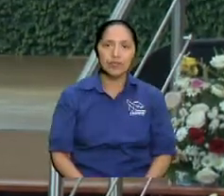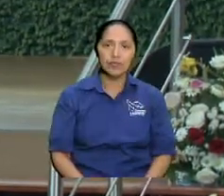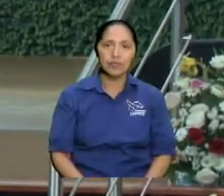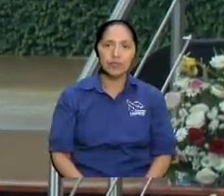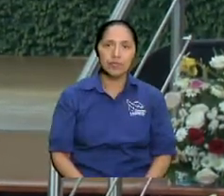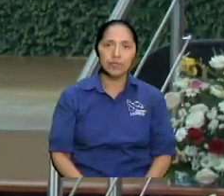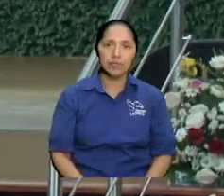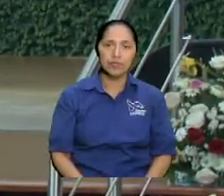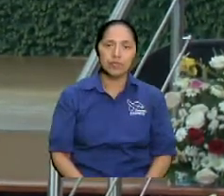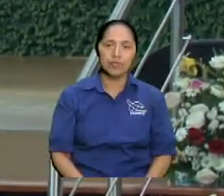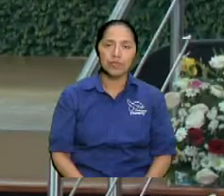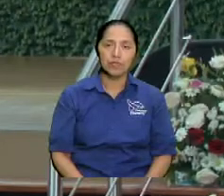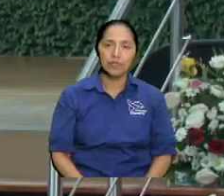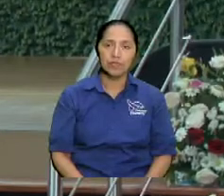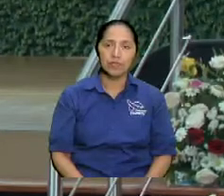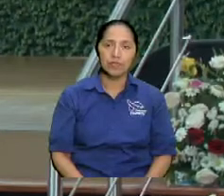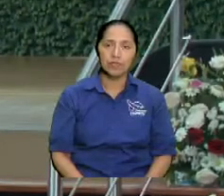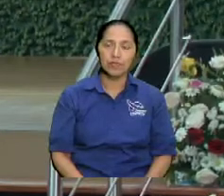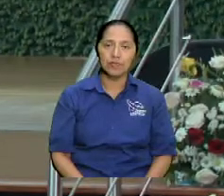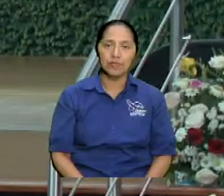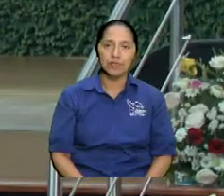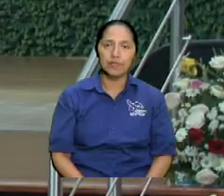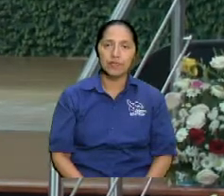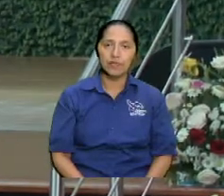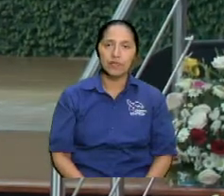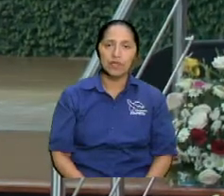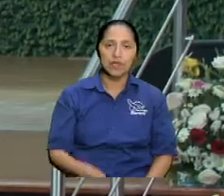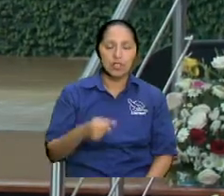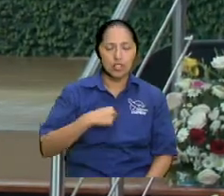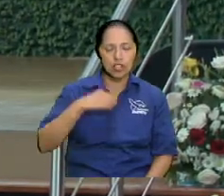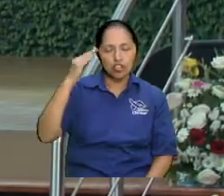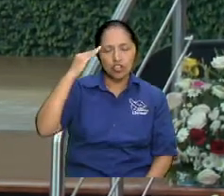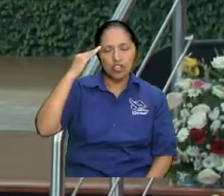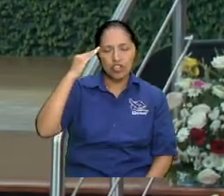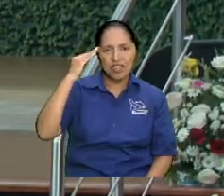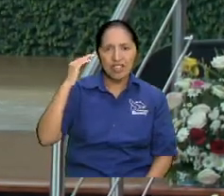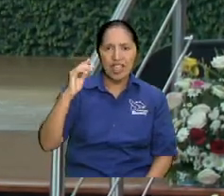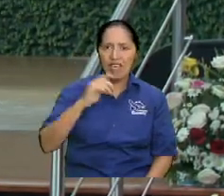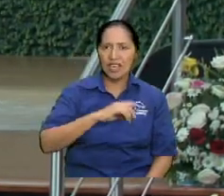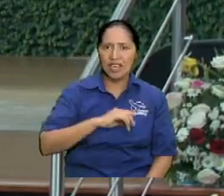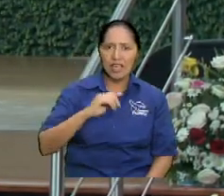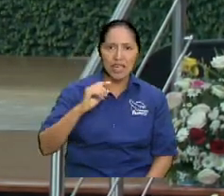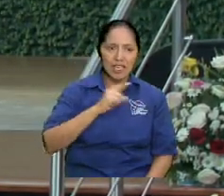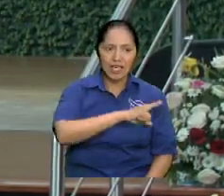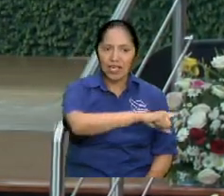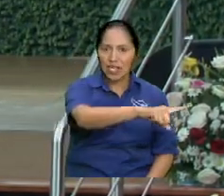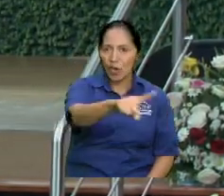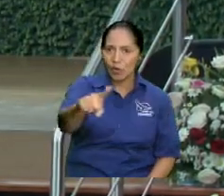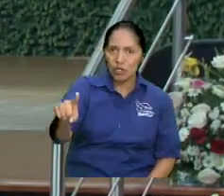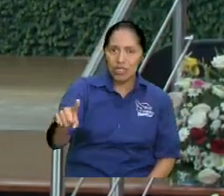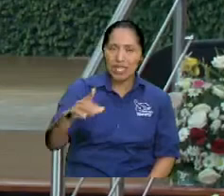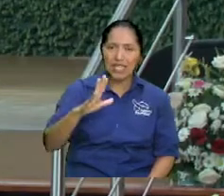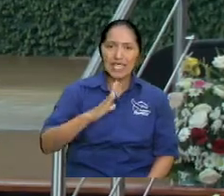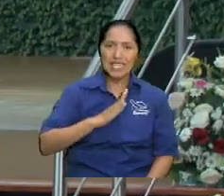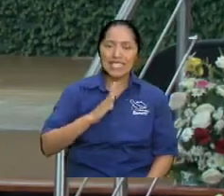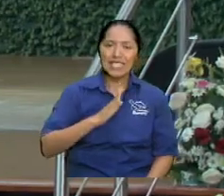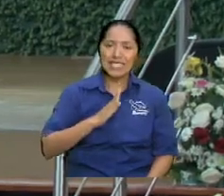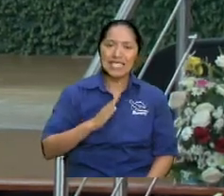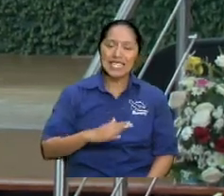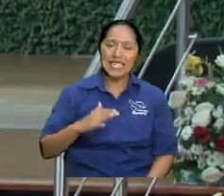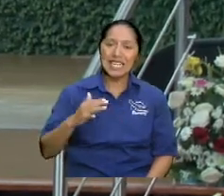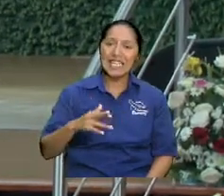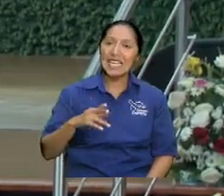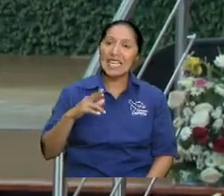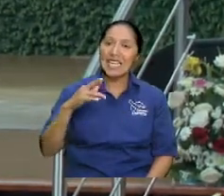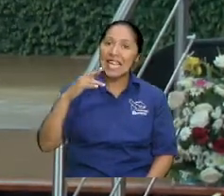Ustedes tienen un montón, todos los que están aquí, yo sé, tienen dones que Dios les dio, que los